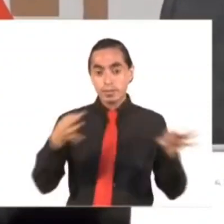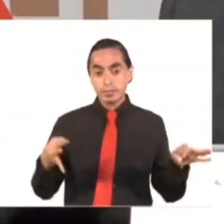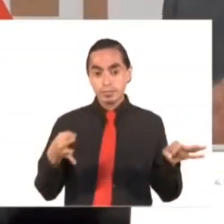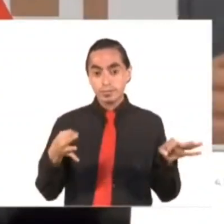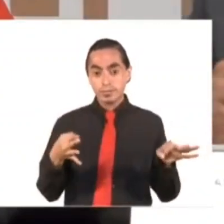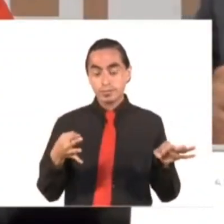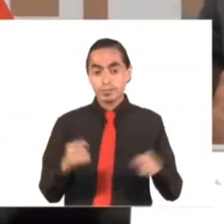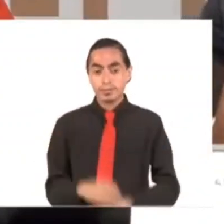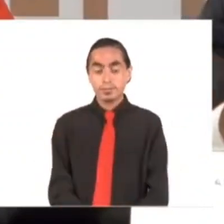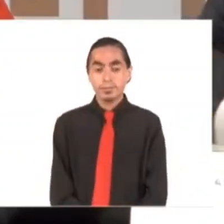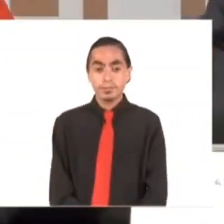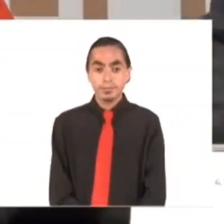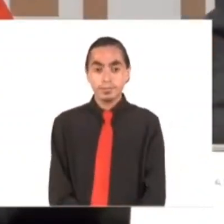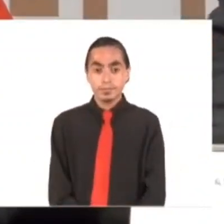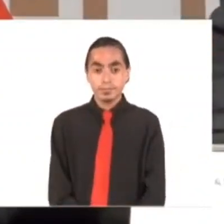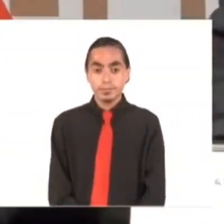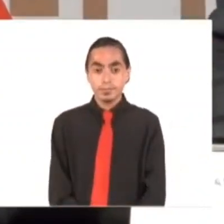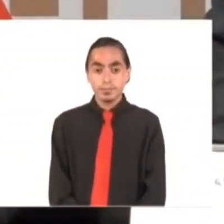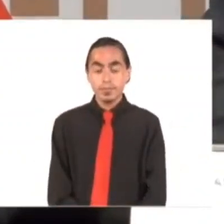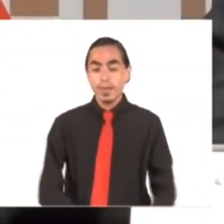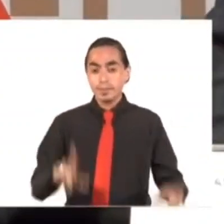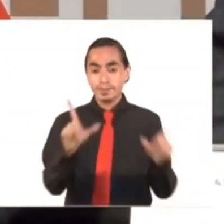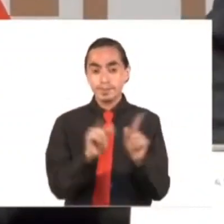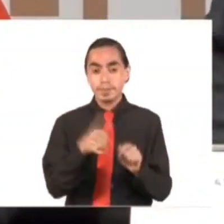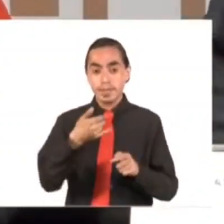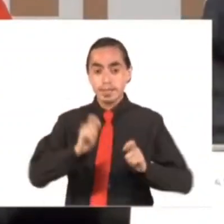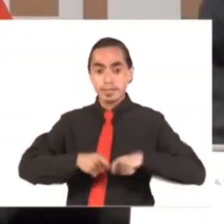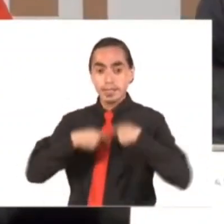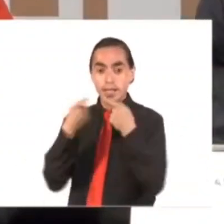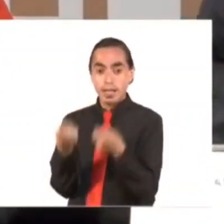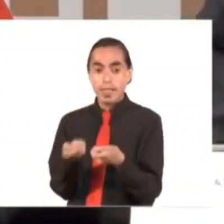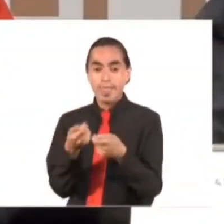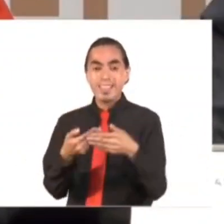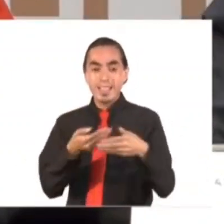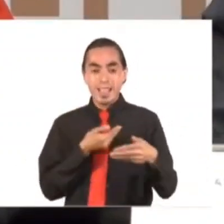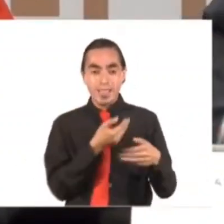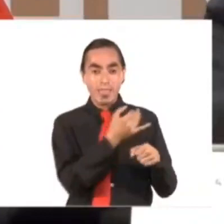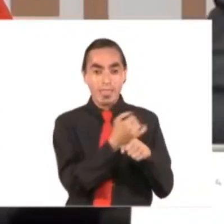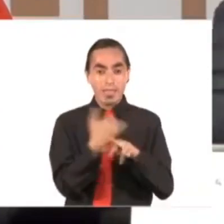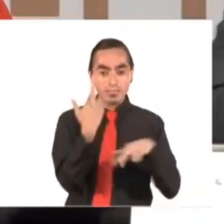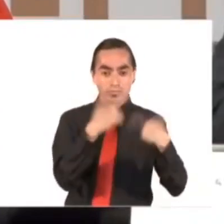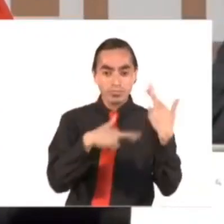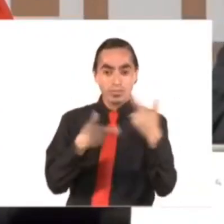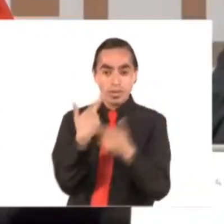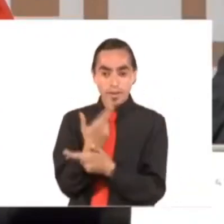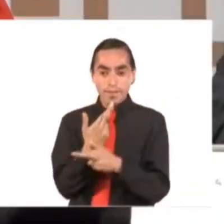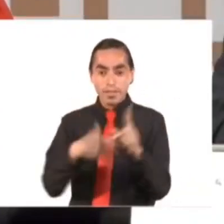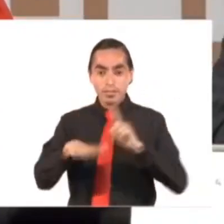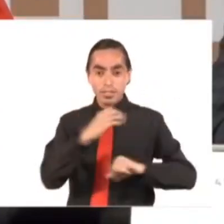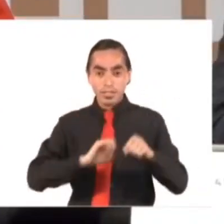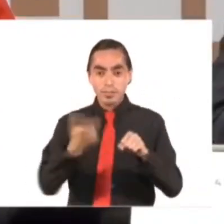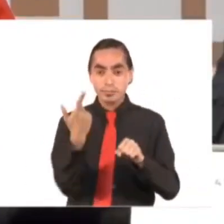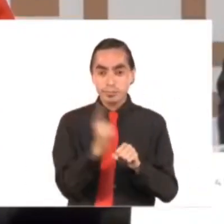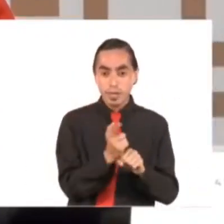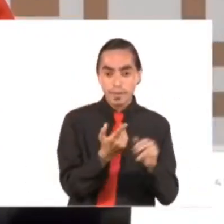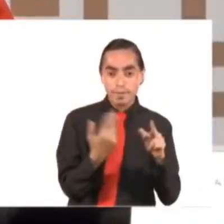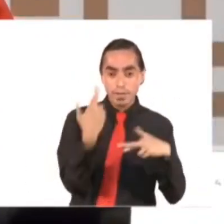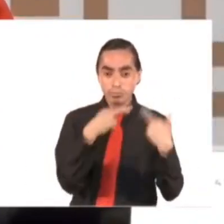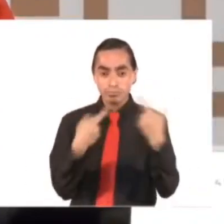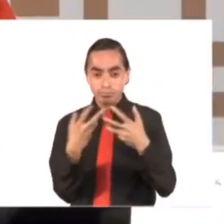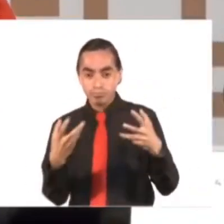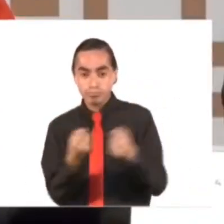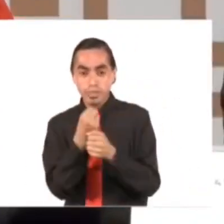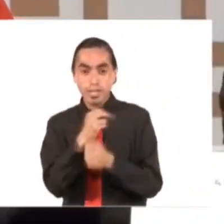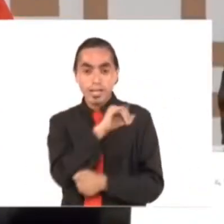Me permito informar a este Pleno la conclusión y entrega del estudio resultante del Programa de Restauración Ambiental Sierra de las Cruces, Ciudad